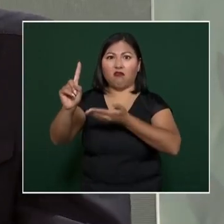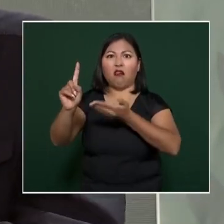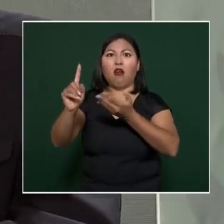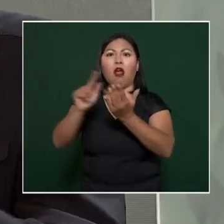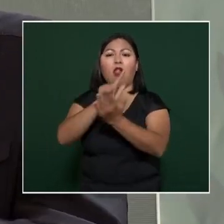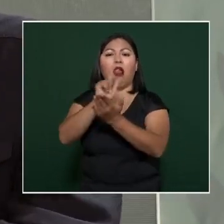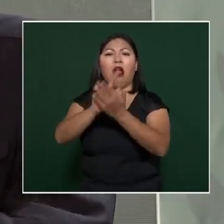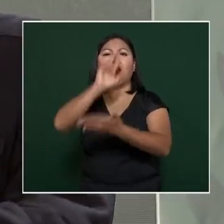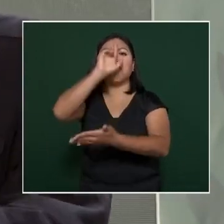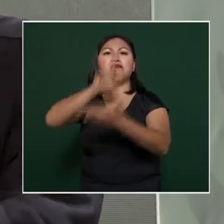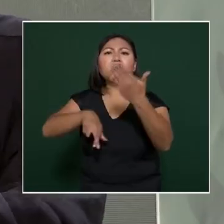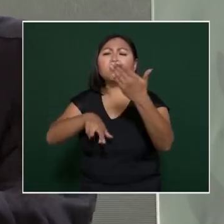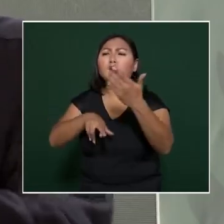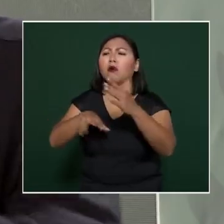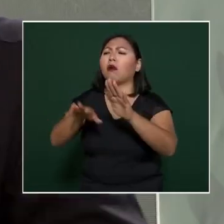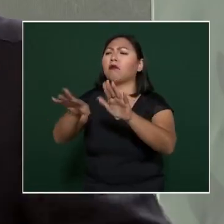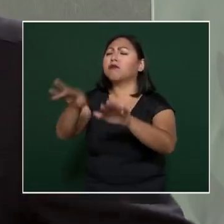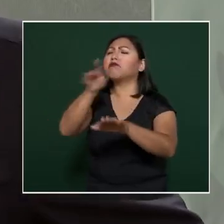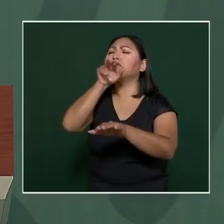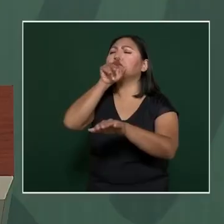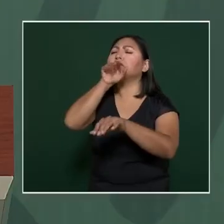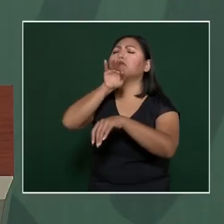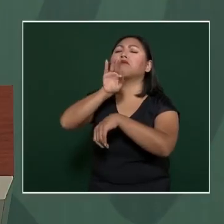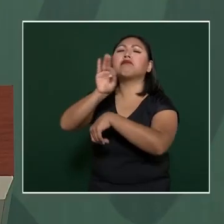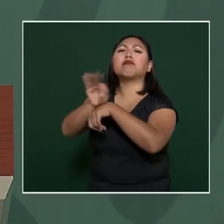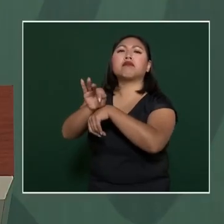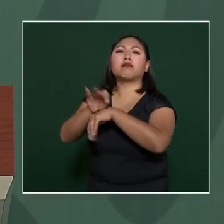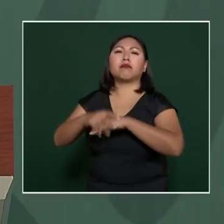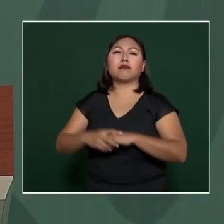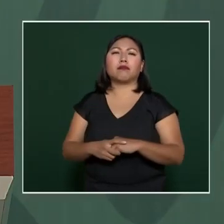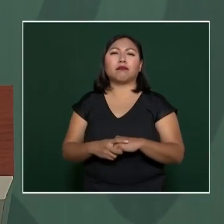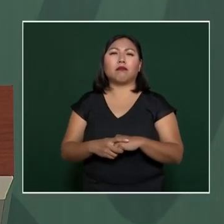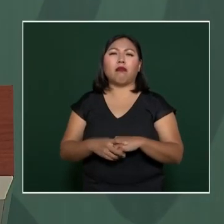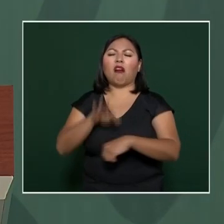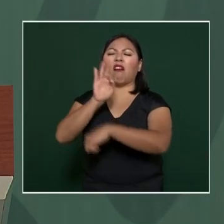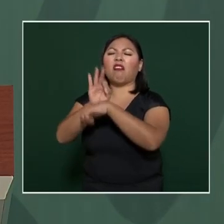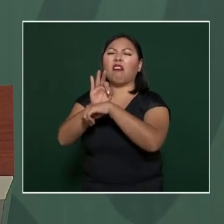criminales con argucias legalo